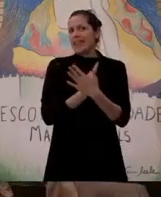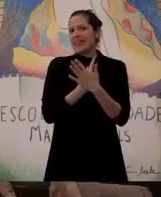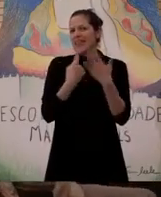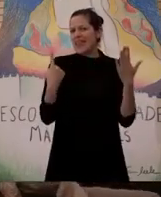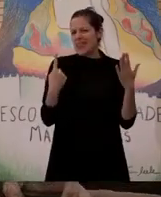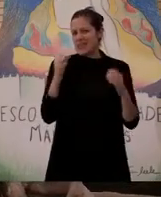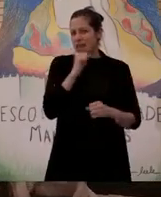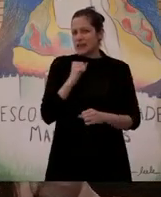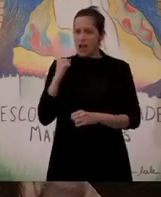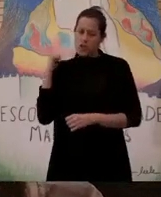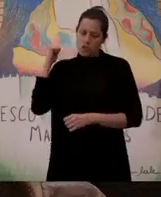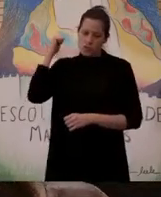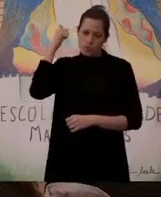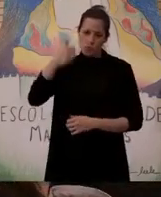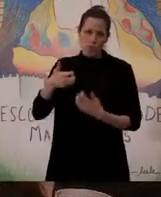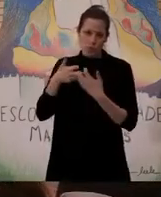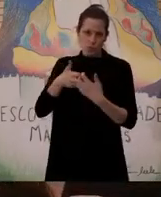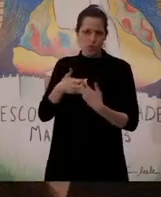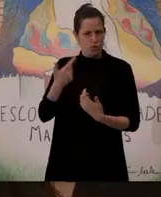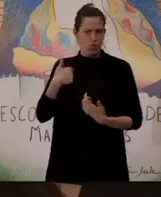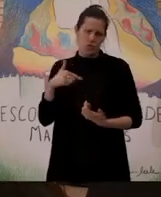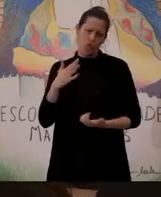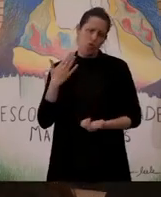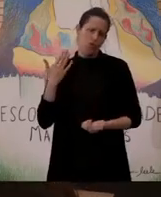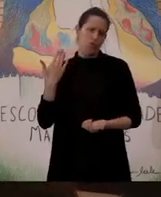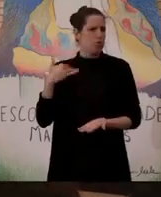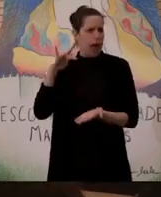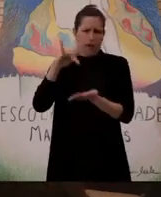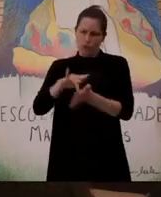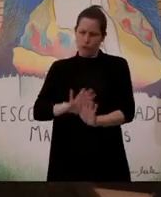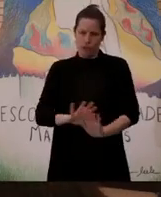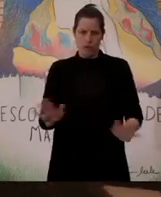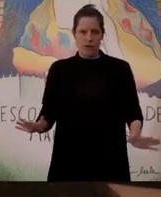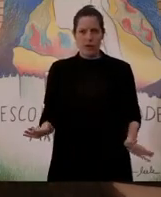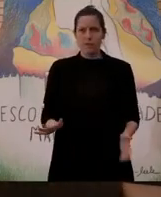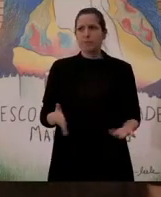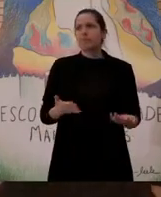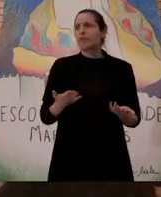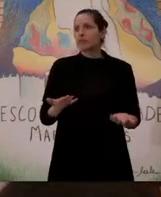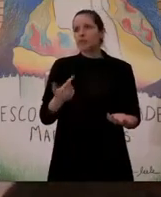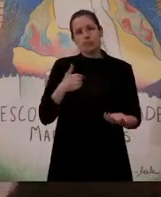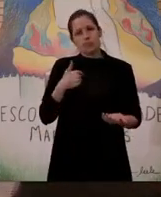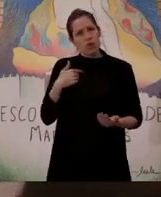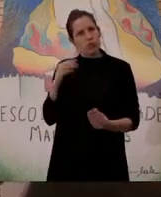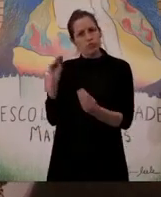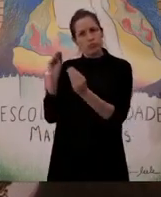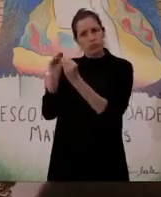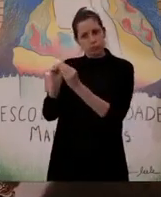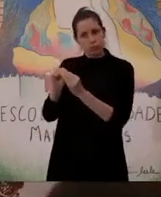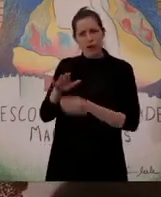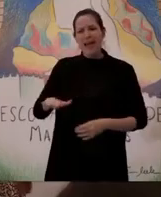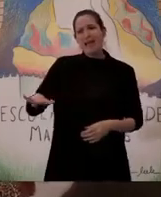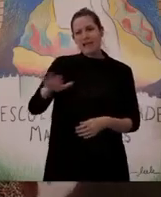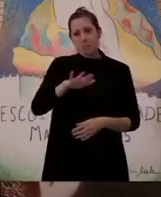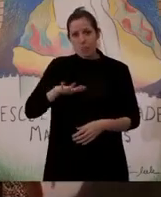si todas las mujeres tuvieran de Hace seis años Bueno ya ya estaba todo o parte entonces he coincido contigo son espacios de